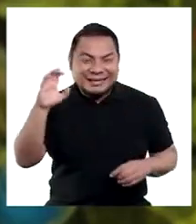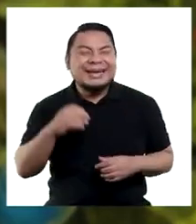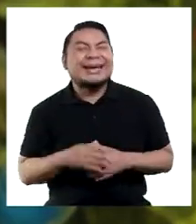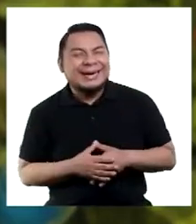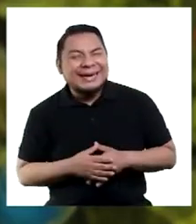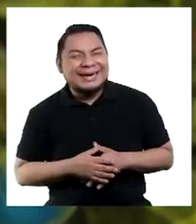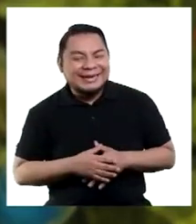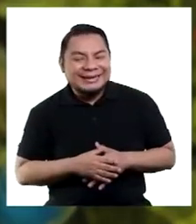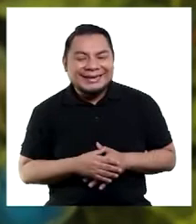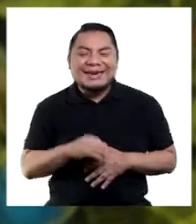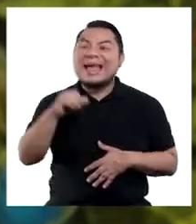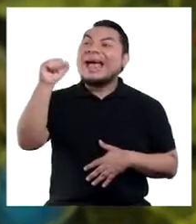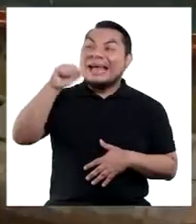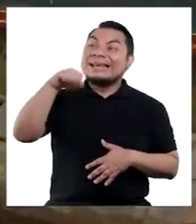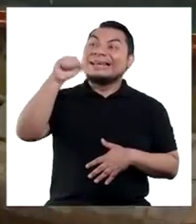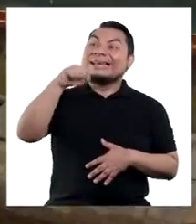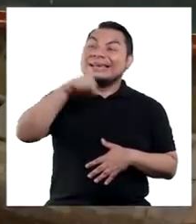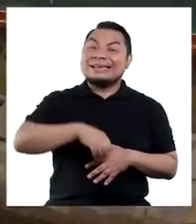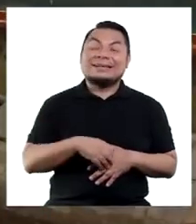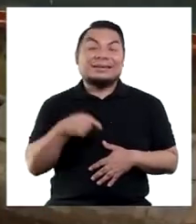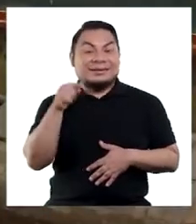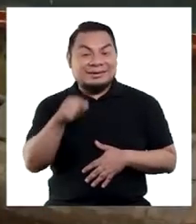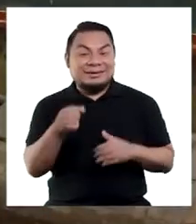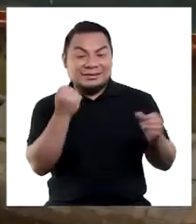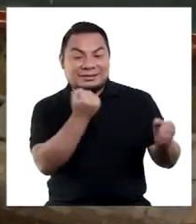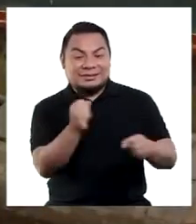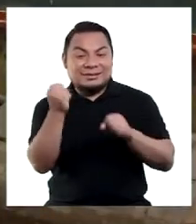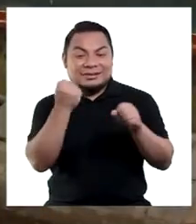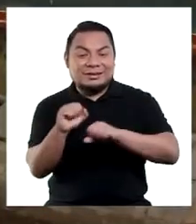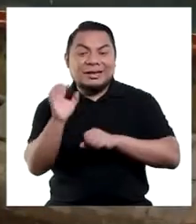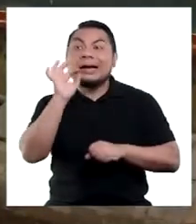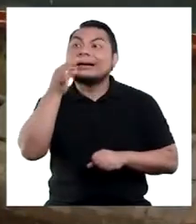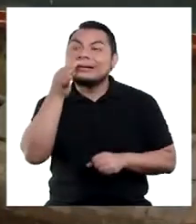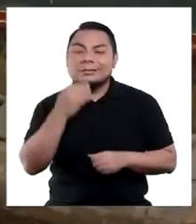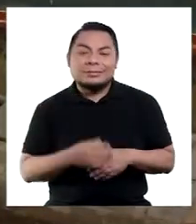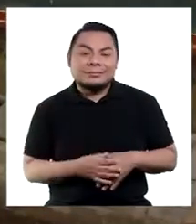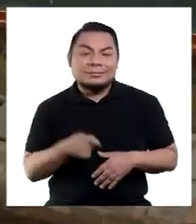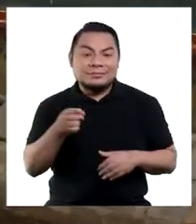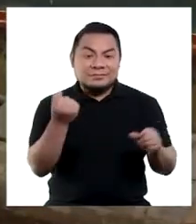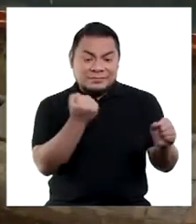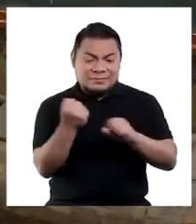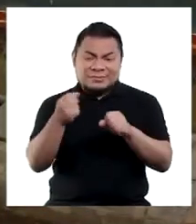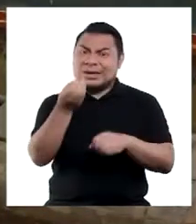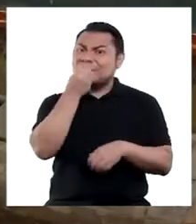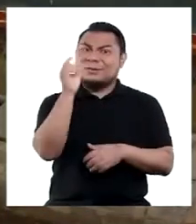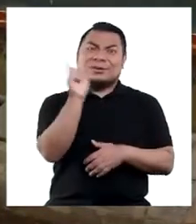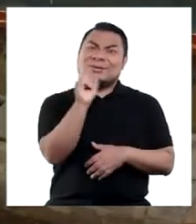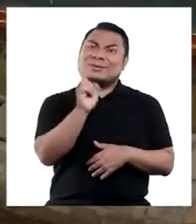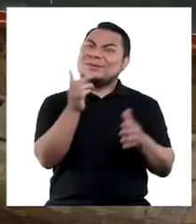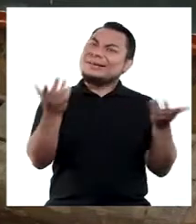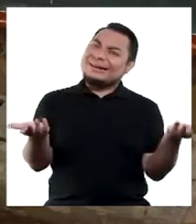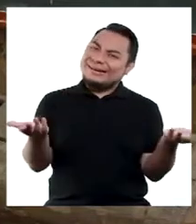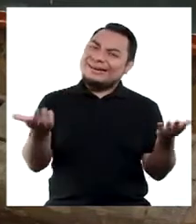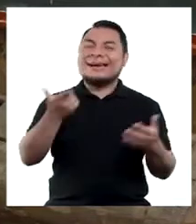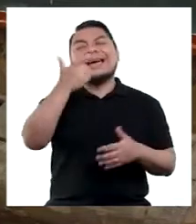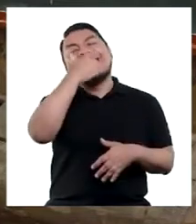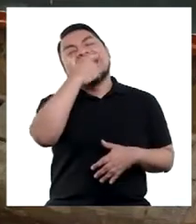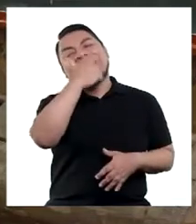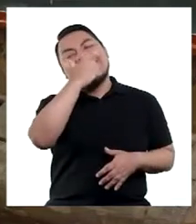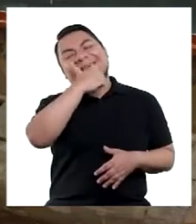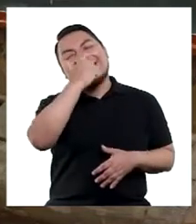calientes sin proteína y que las escobas eran bien ricas pero las escobas no se